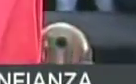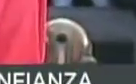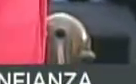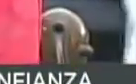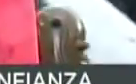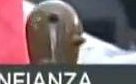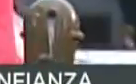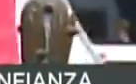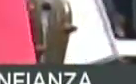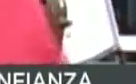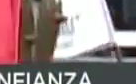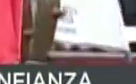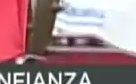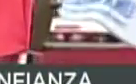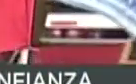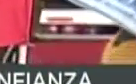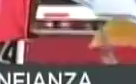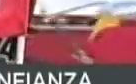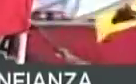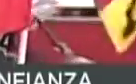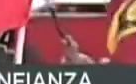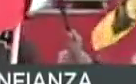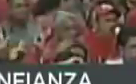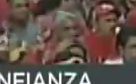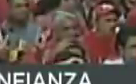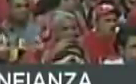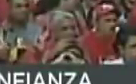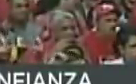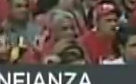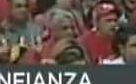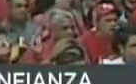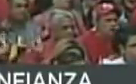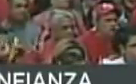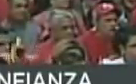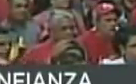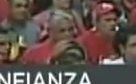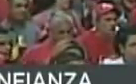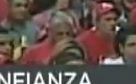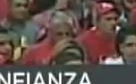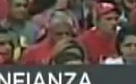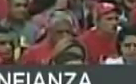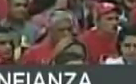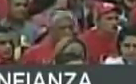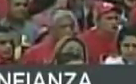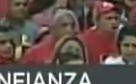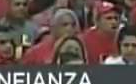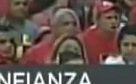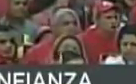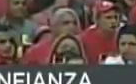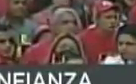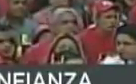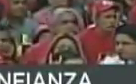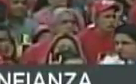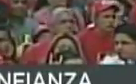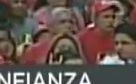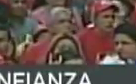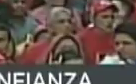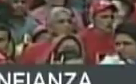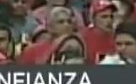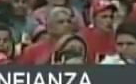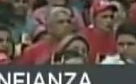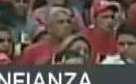se está incorporando parte de los hombres y mujeres que venimos marchando desde